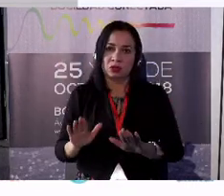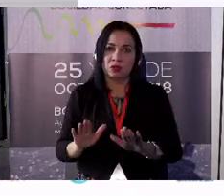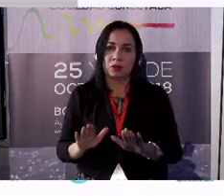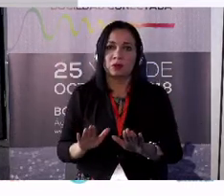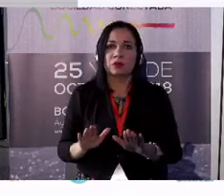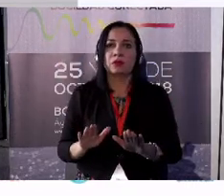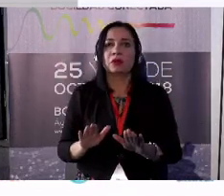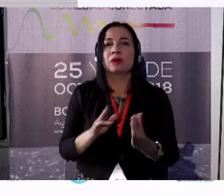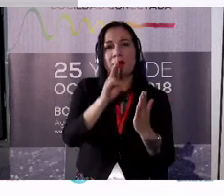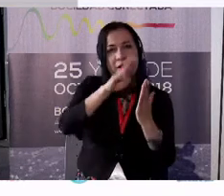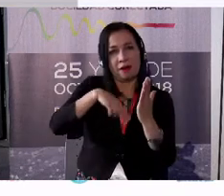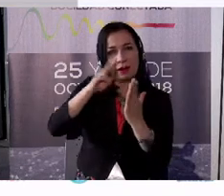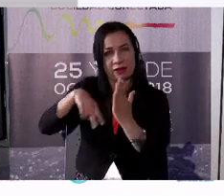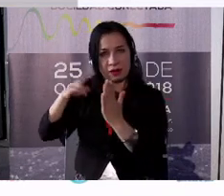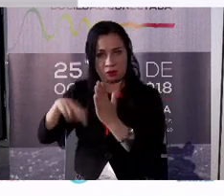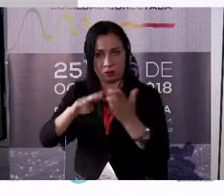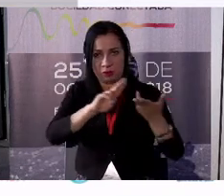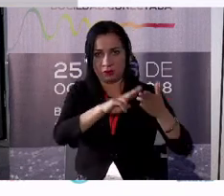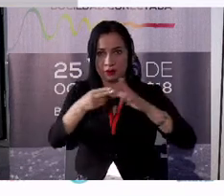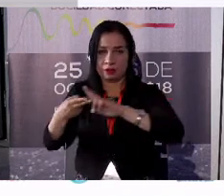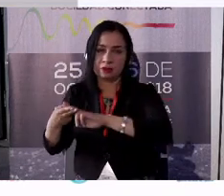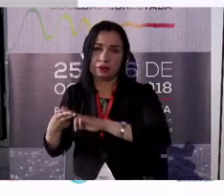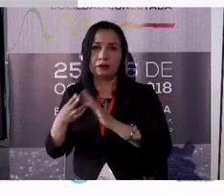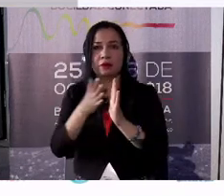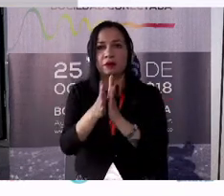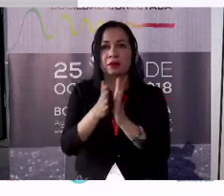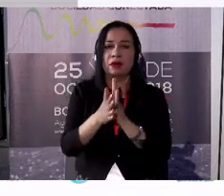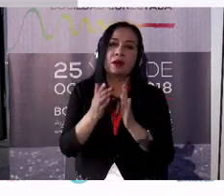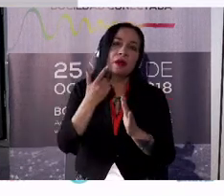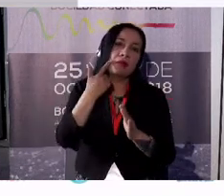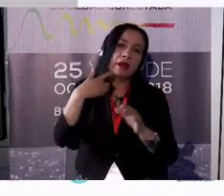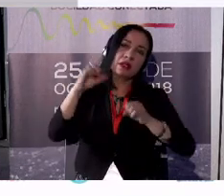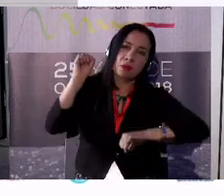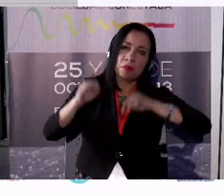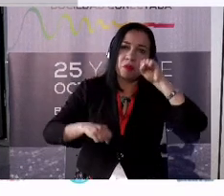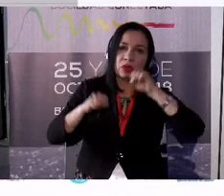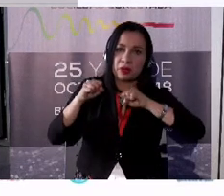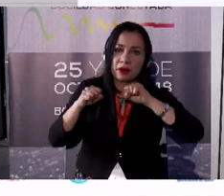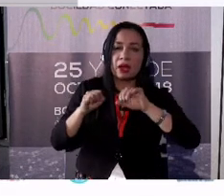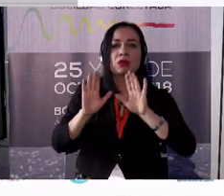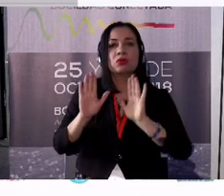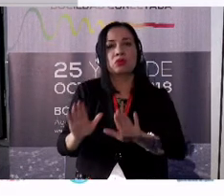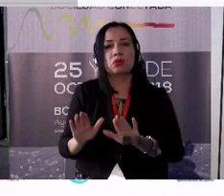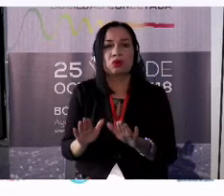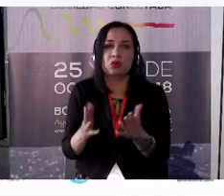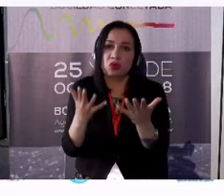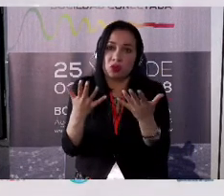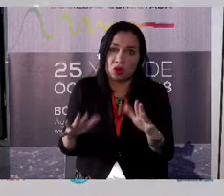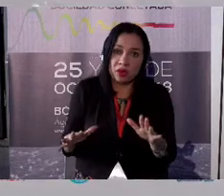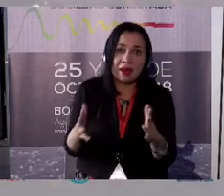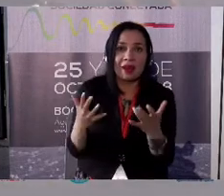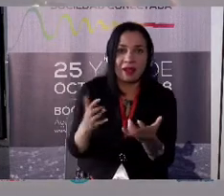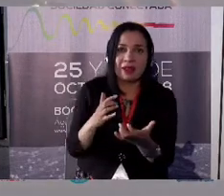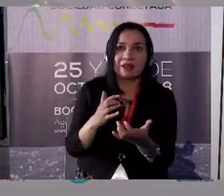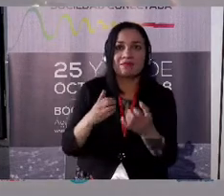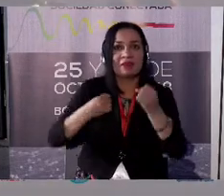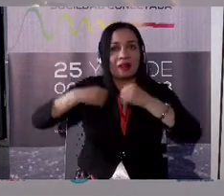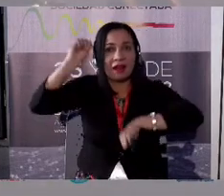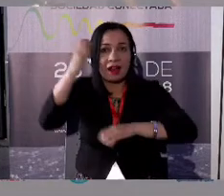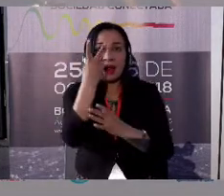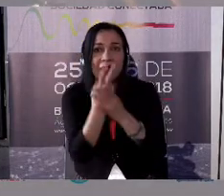Hay literatura al respecto y posiblemente es lo que ha pasado allí. Definitivamente no era lo que quería este participante